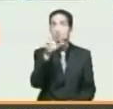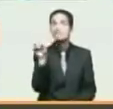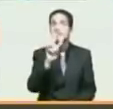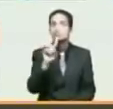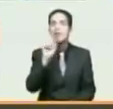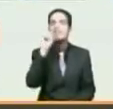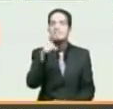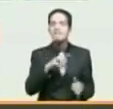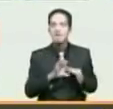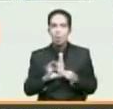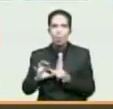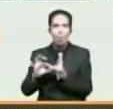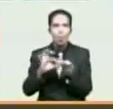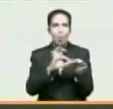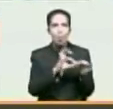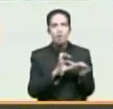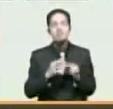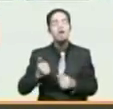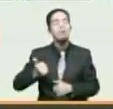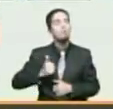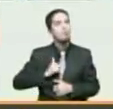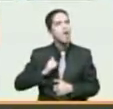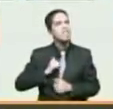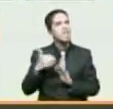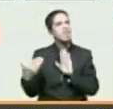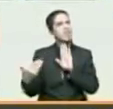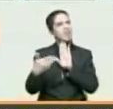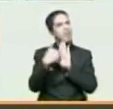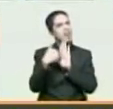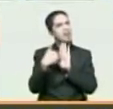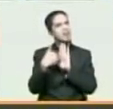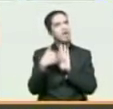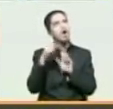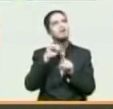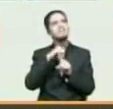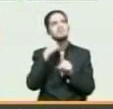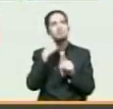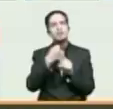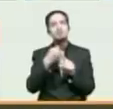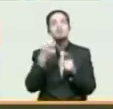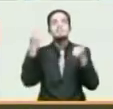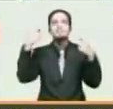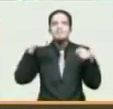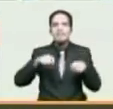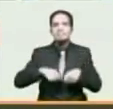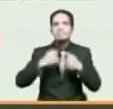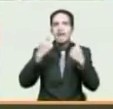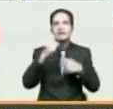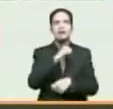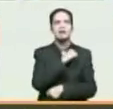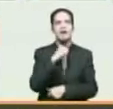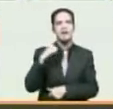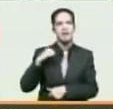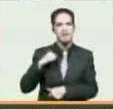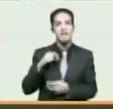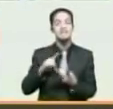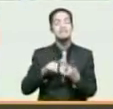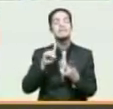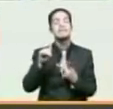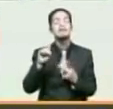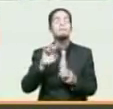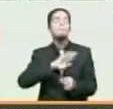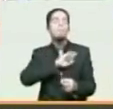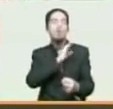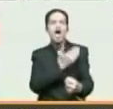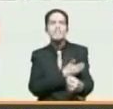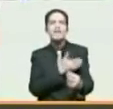unir fuerzas ante cualquier ataque, adversidad que atente contra la soberanía, y por supuesto que el poder constituyente no